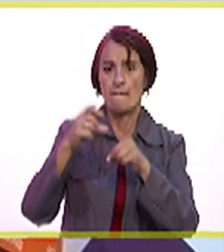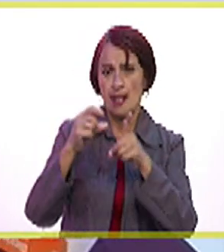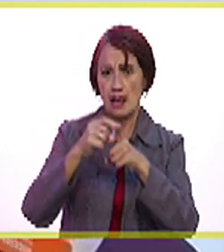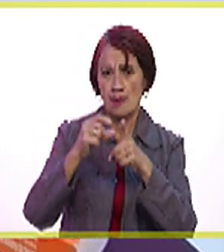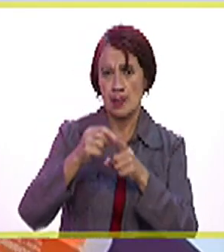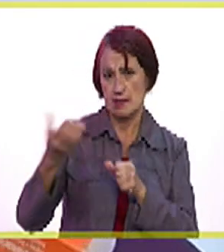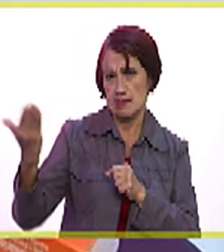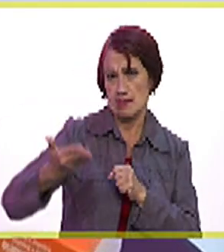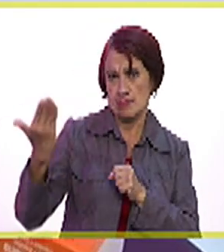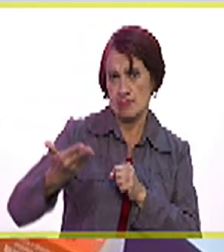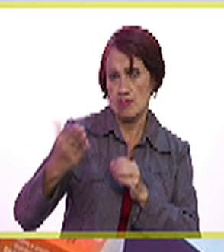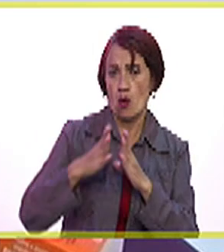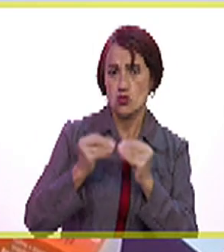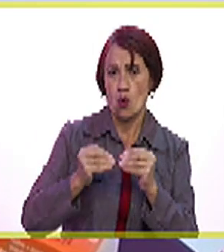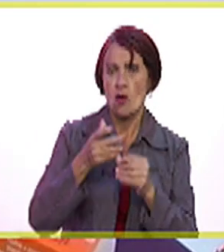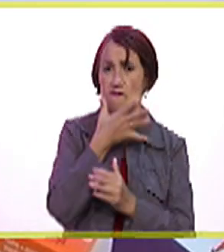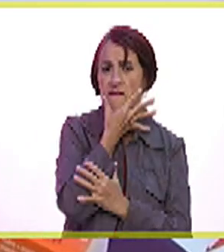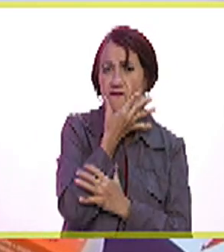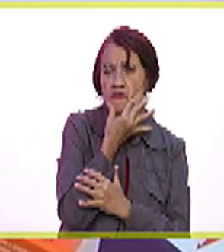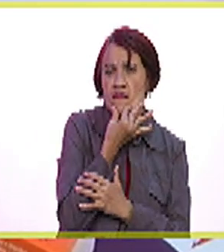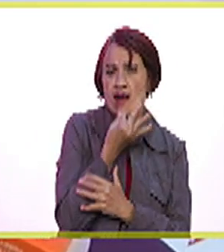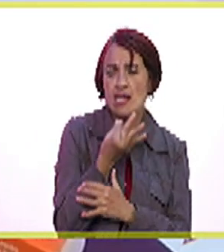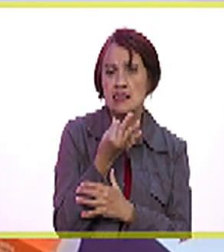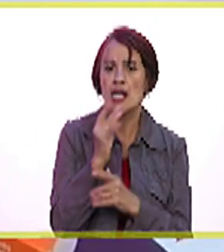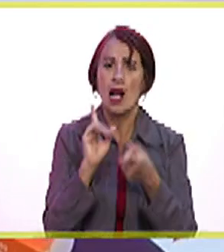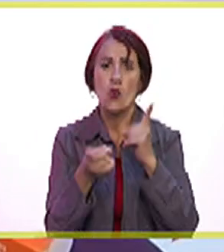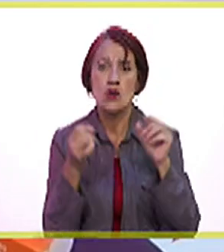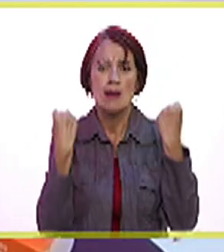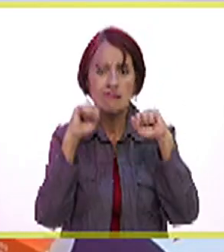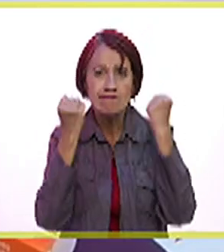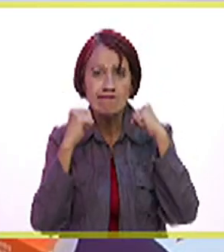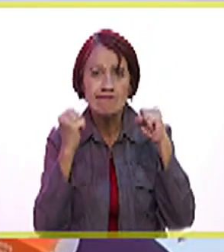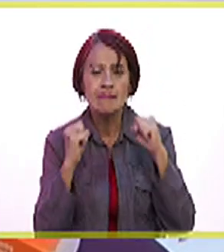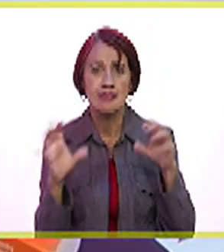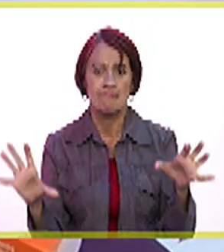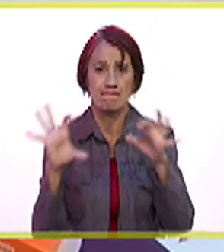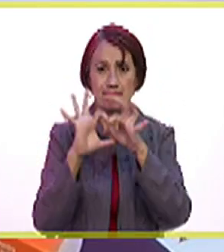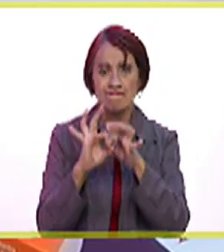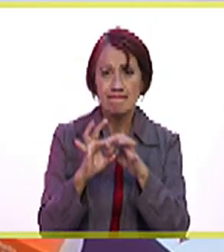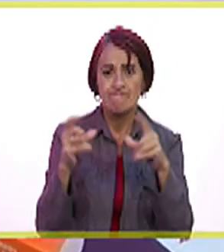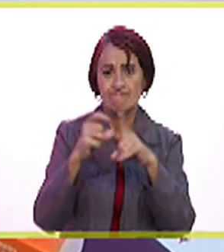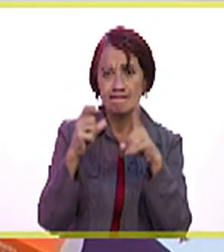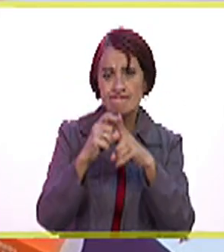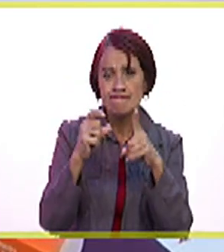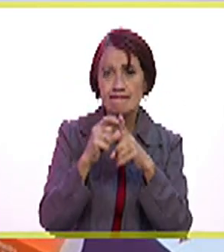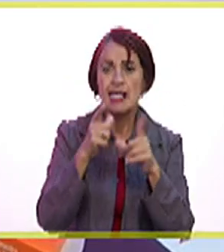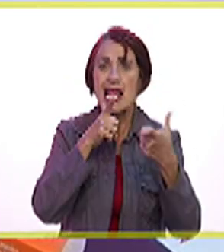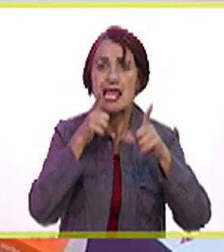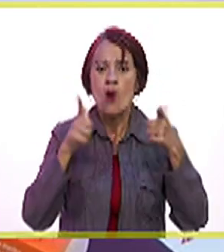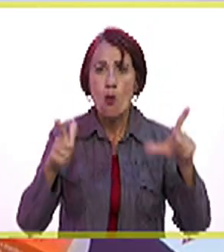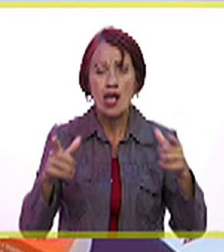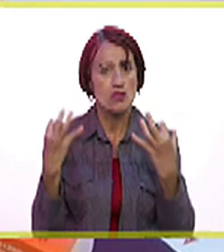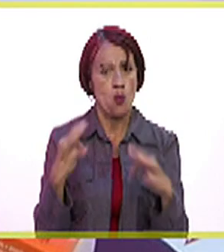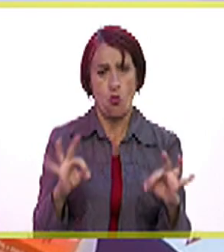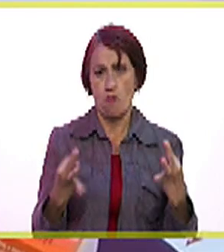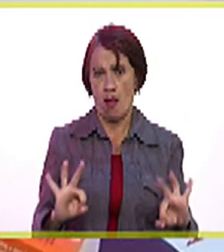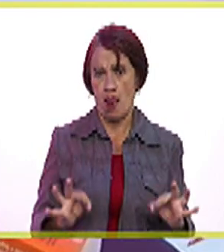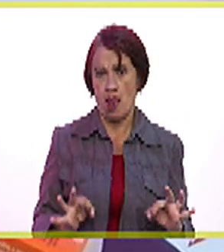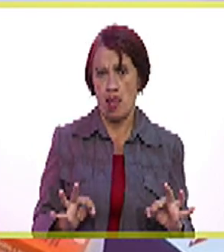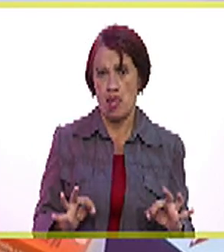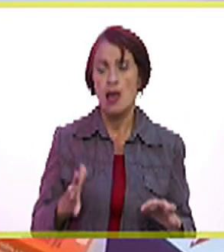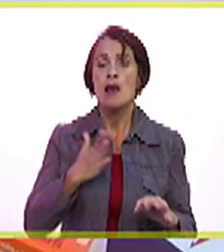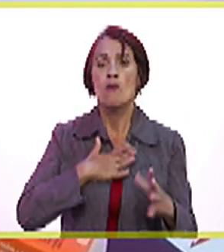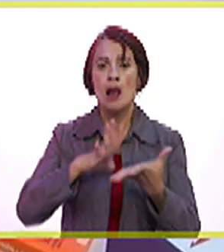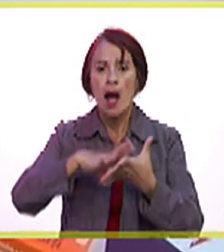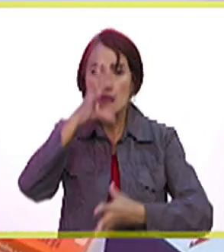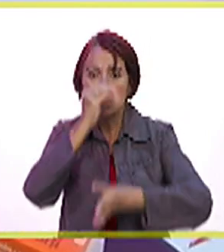sea muchísimo más fácil el poder realizar alguna práctica, asociar alguna palabra a nuestro lenguaje cotidiano y así podamos ir